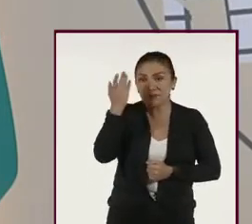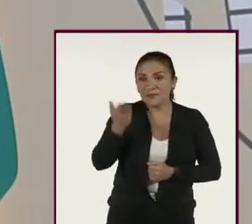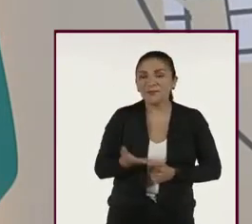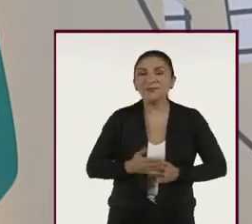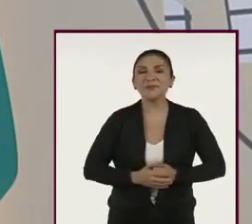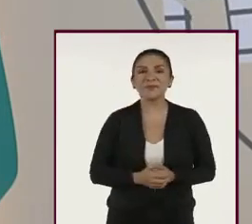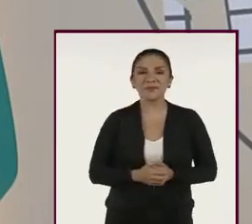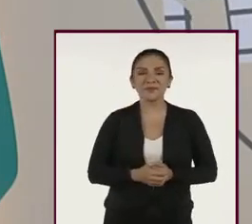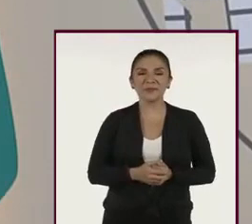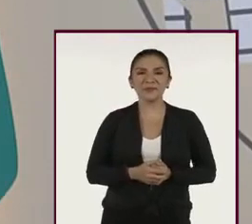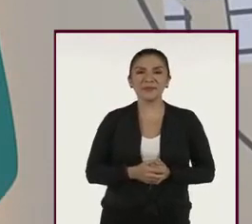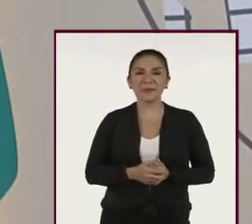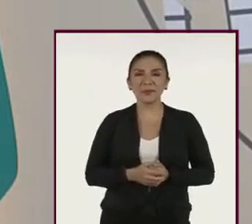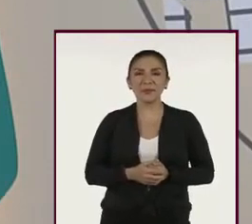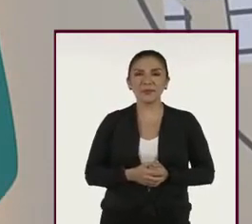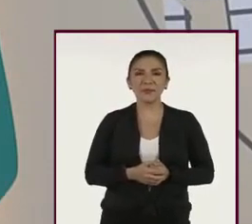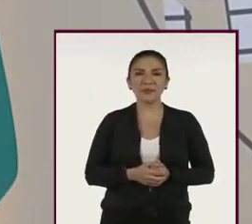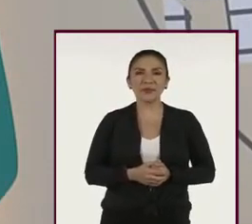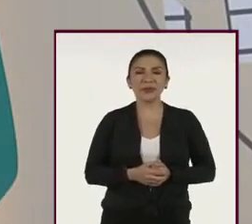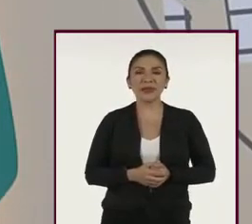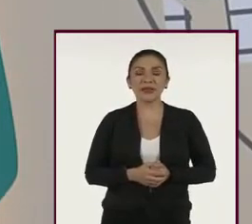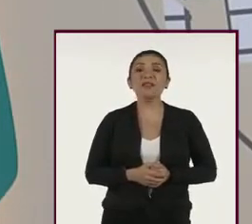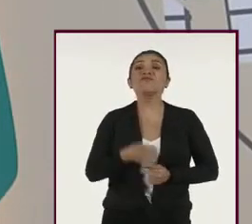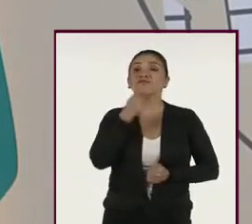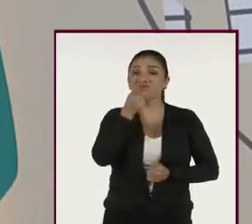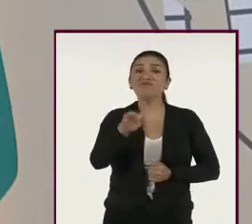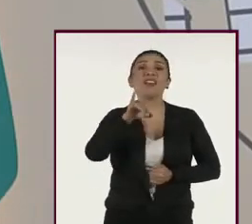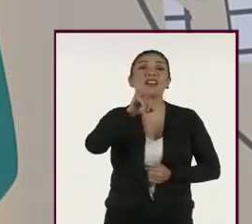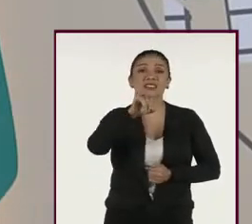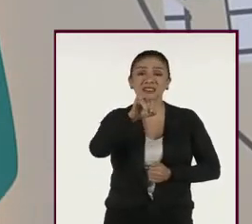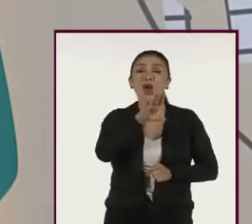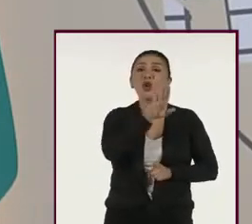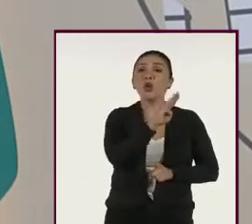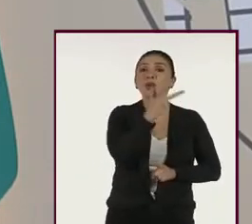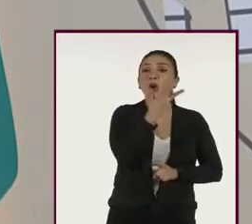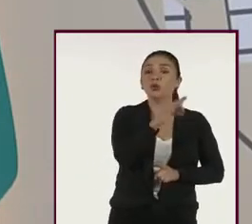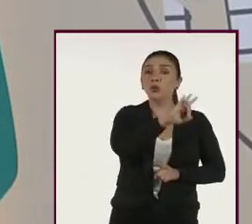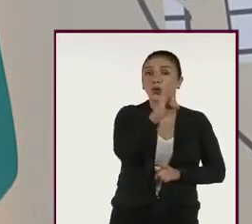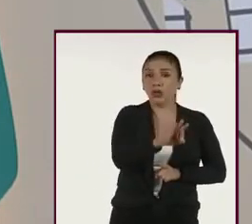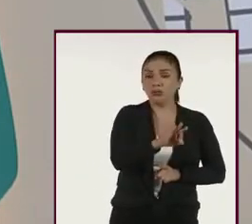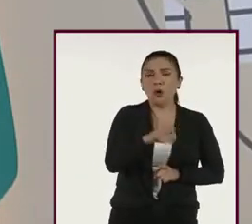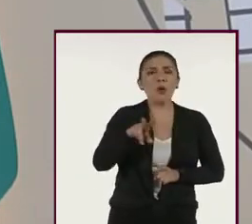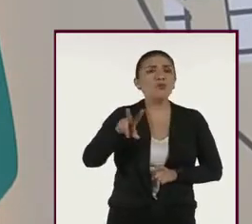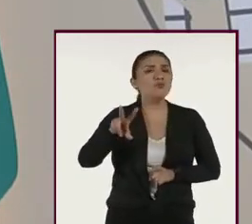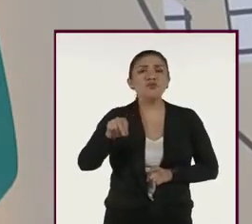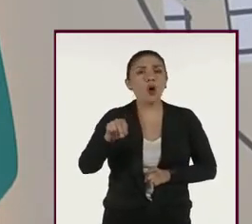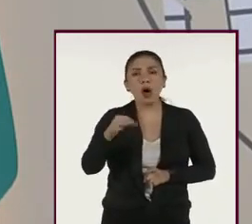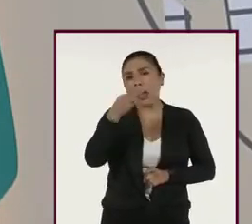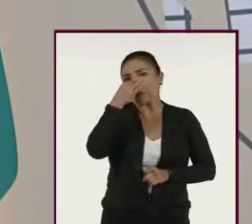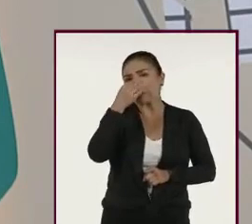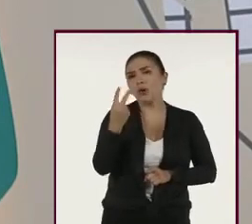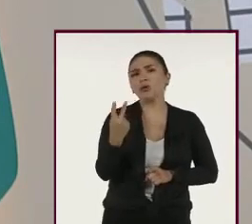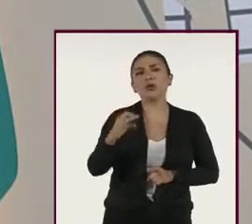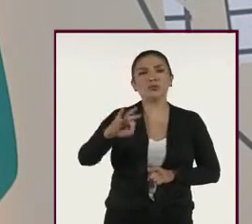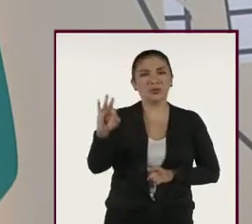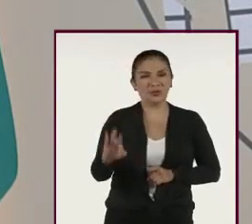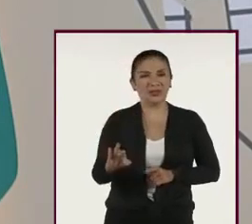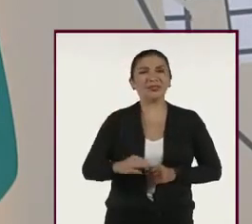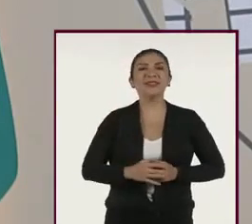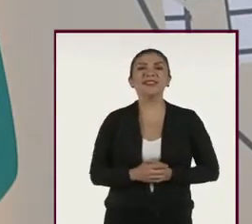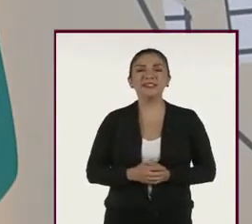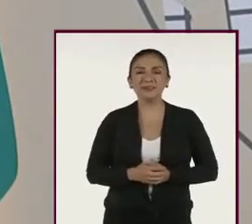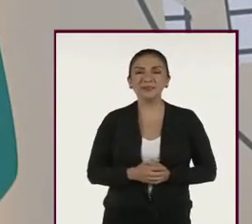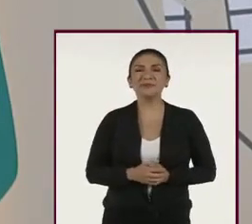en esta gráfica. Y aquí dice que sí, 98%. No, solamente el